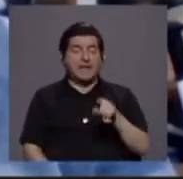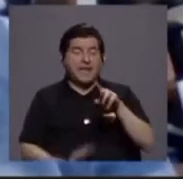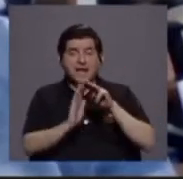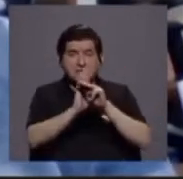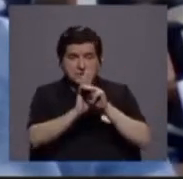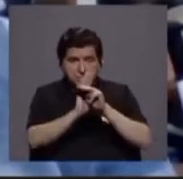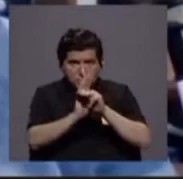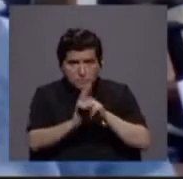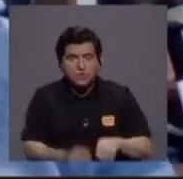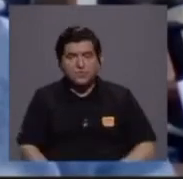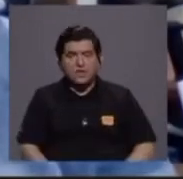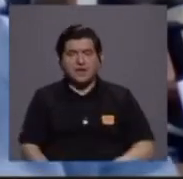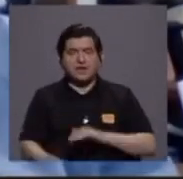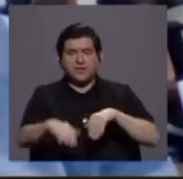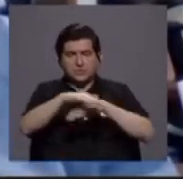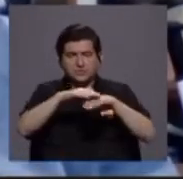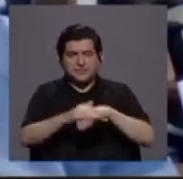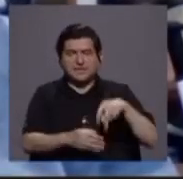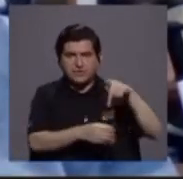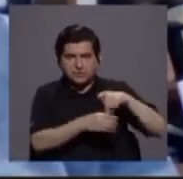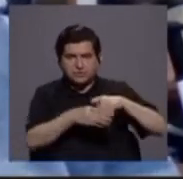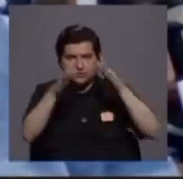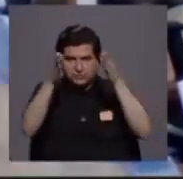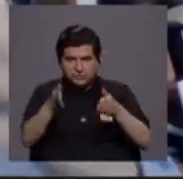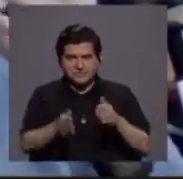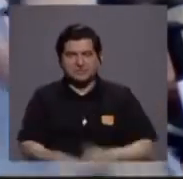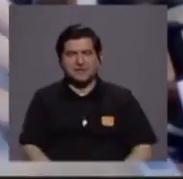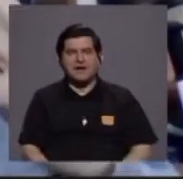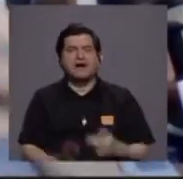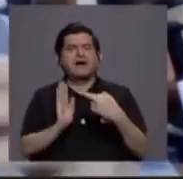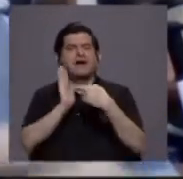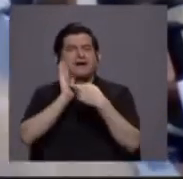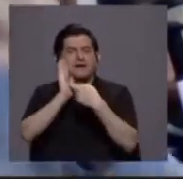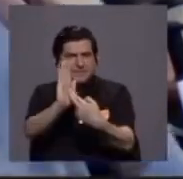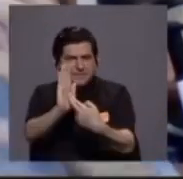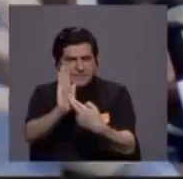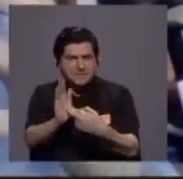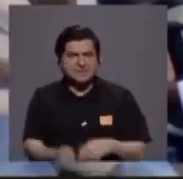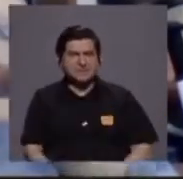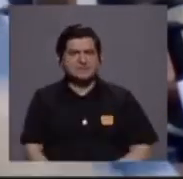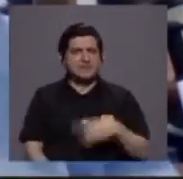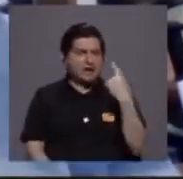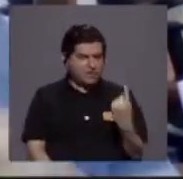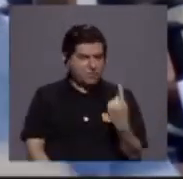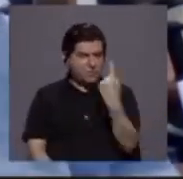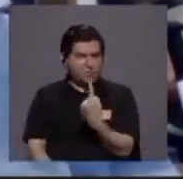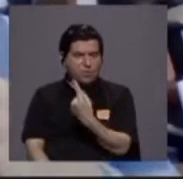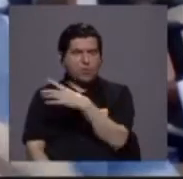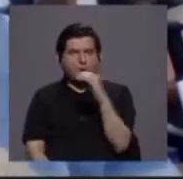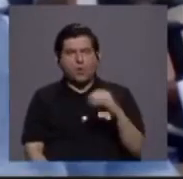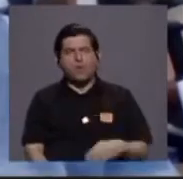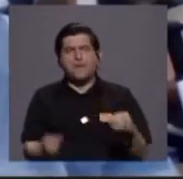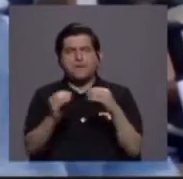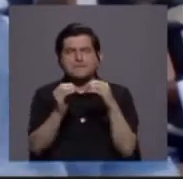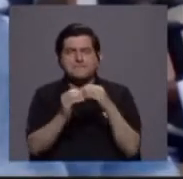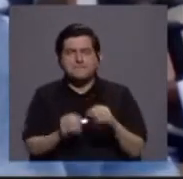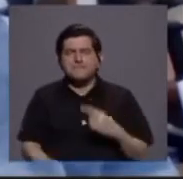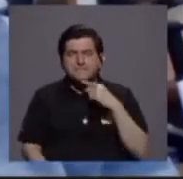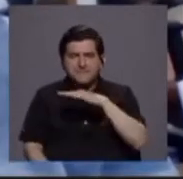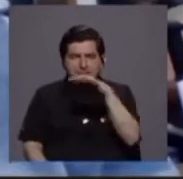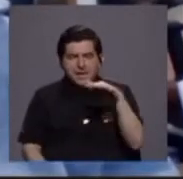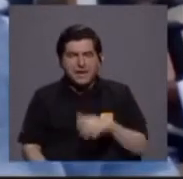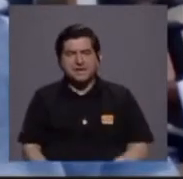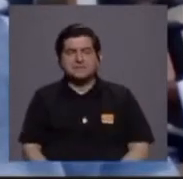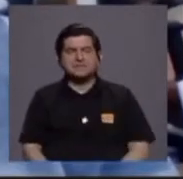modelos basados en agentes tratan de replicar, si no uno a uno, con mucho mayor realismo que los